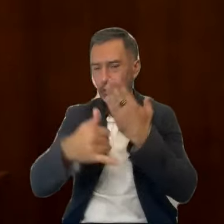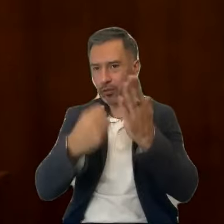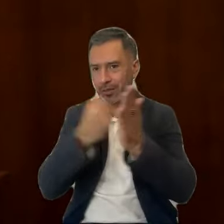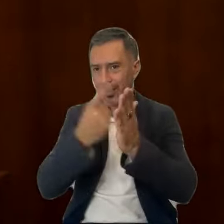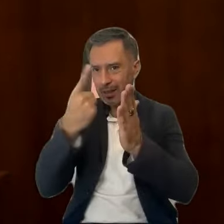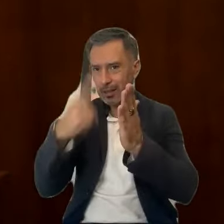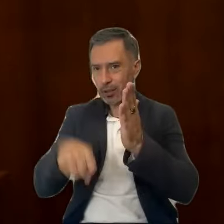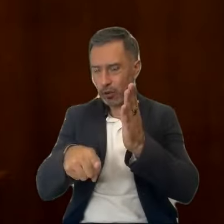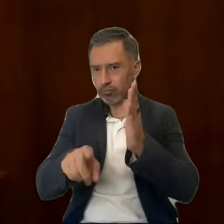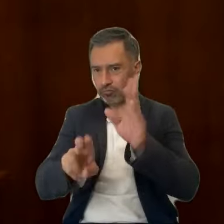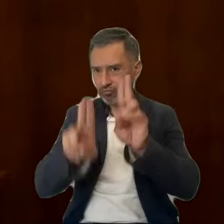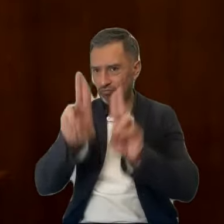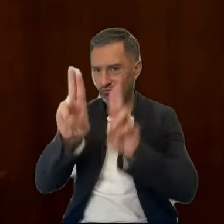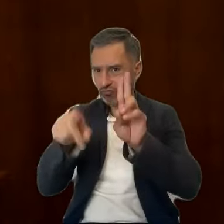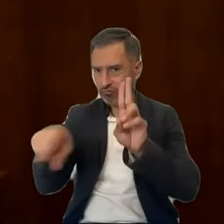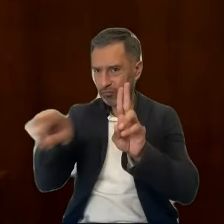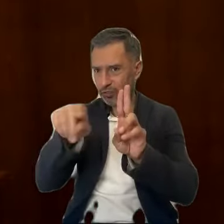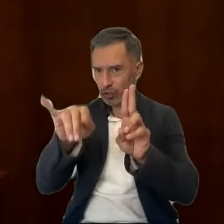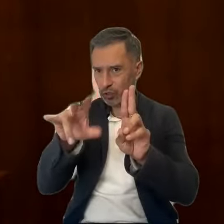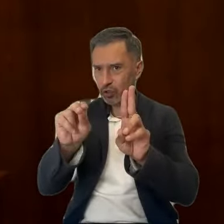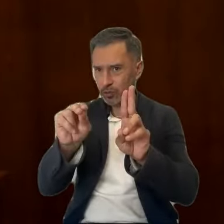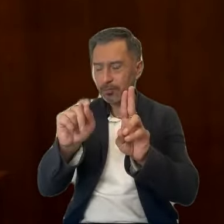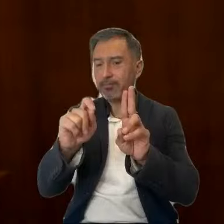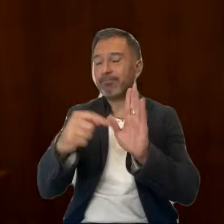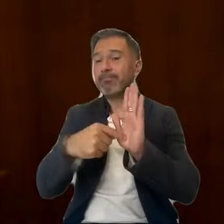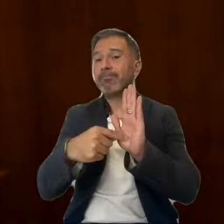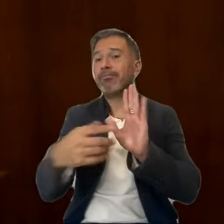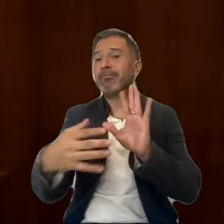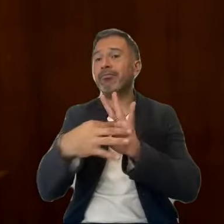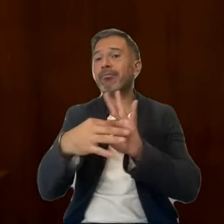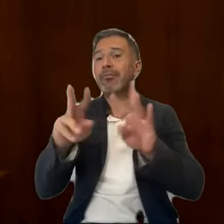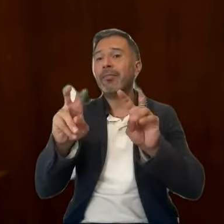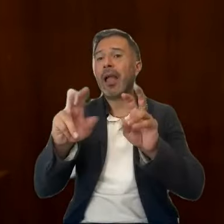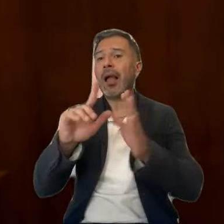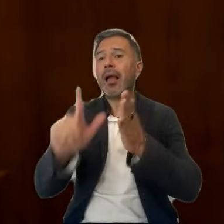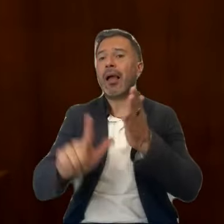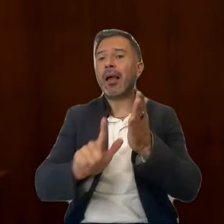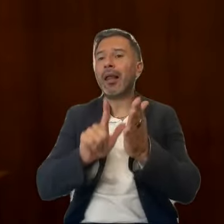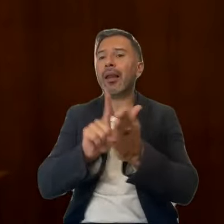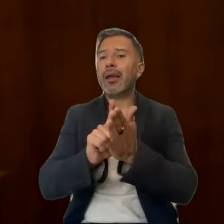la que se expide la Ley Integral del Mezcal